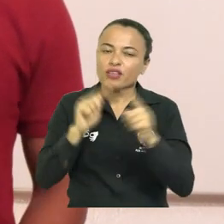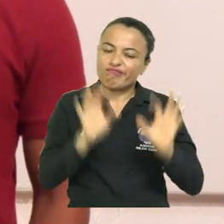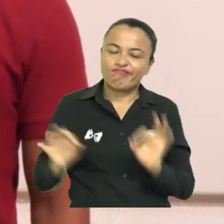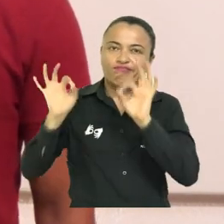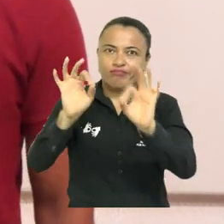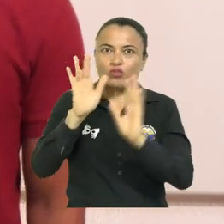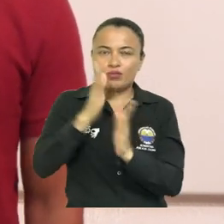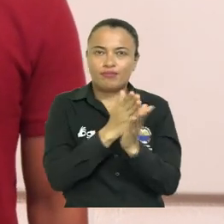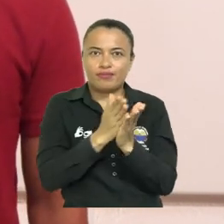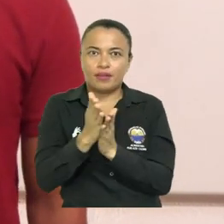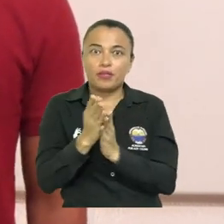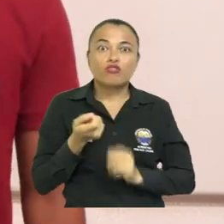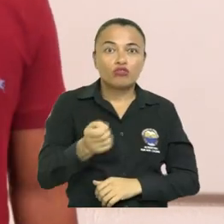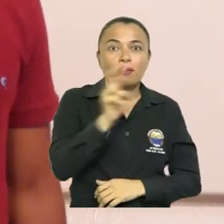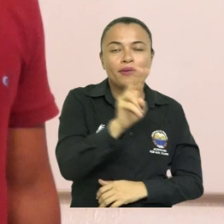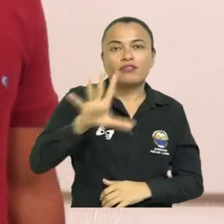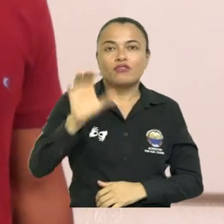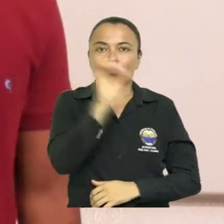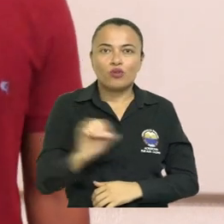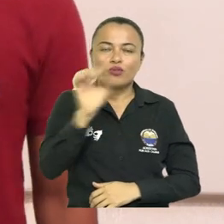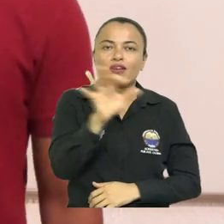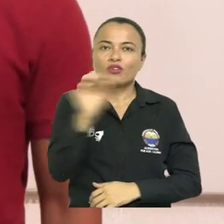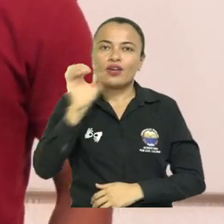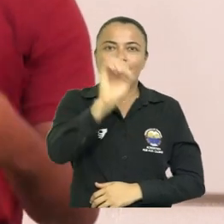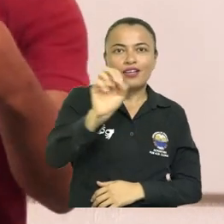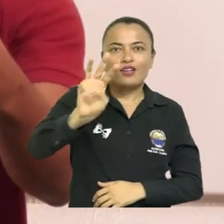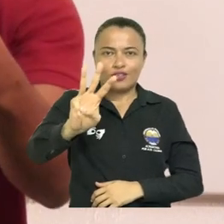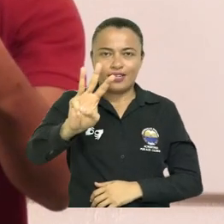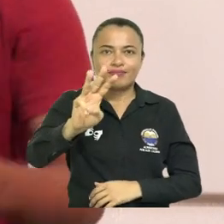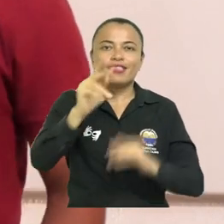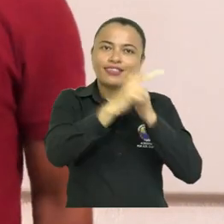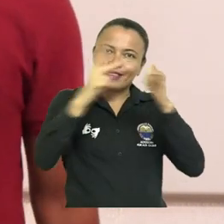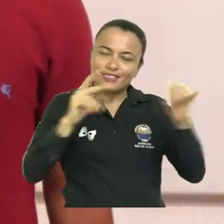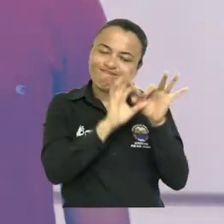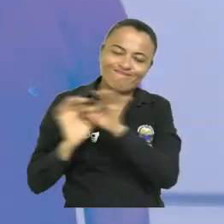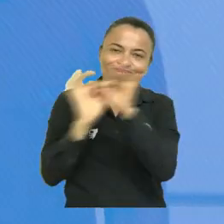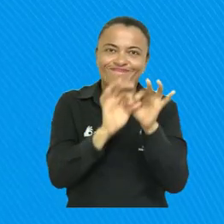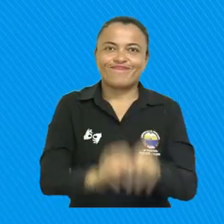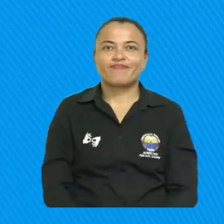Y recuerda, este 25 de octubre votar 03 Civil Más Unido. La vía hacia el éxito.